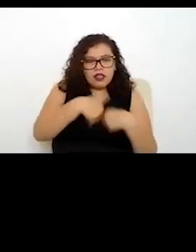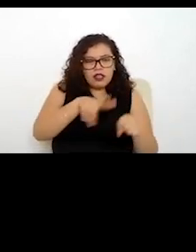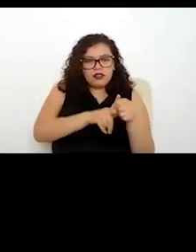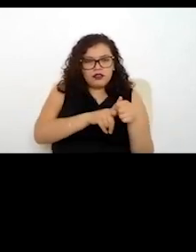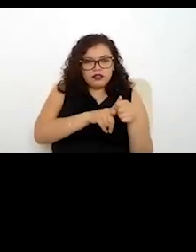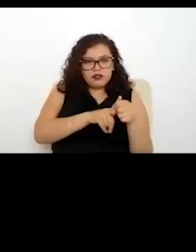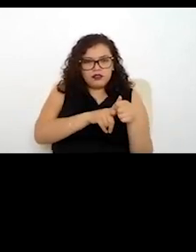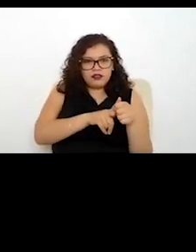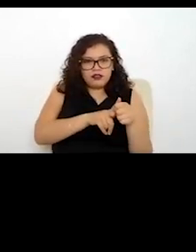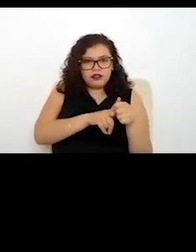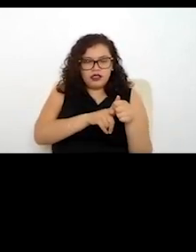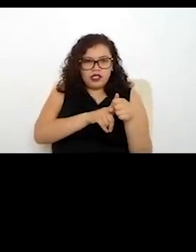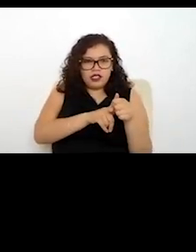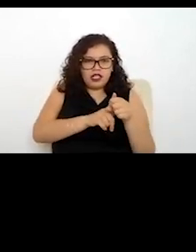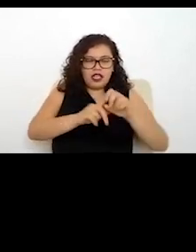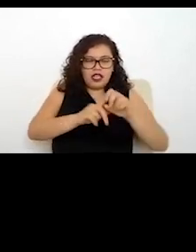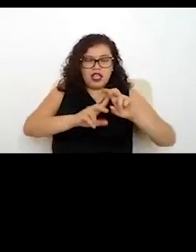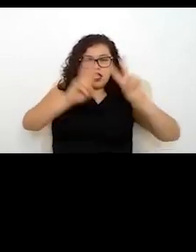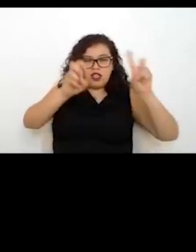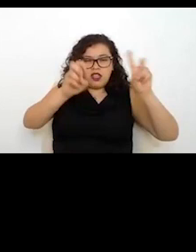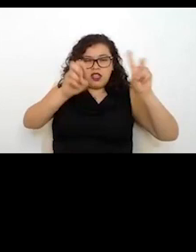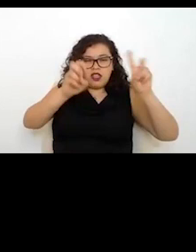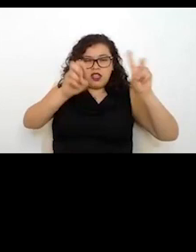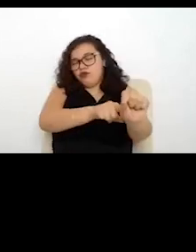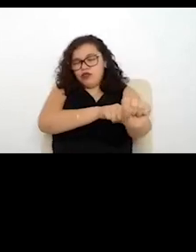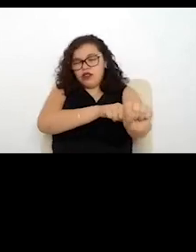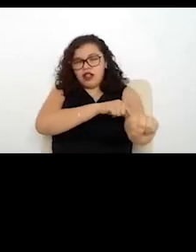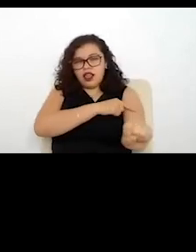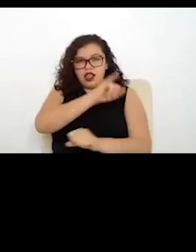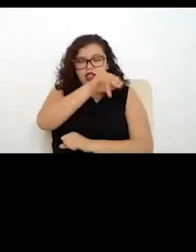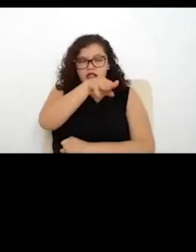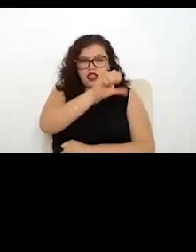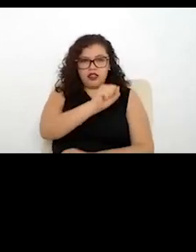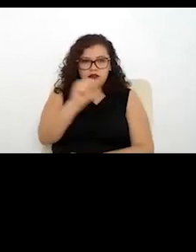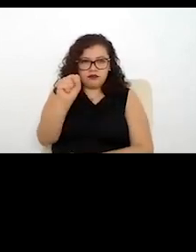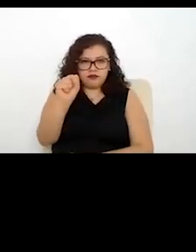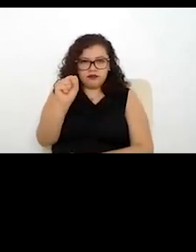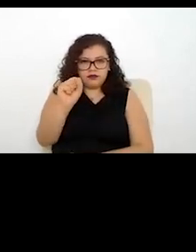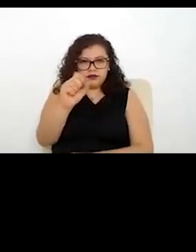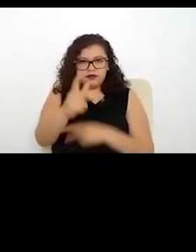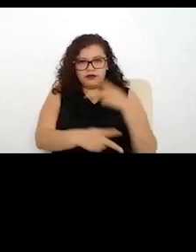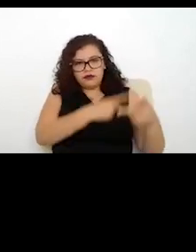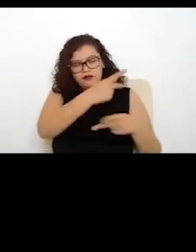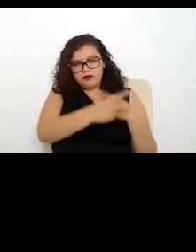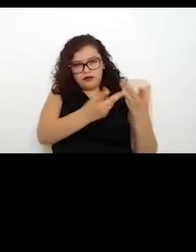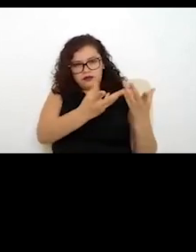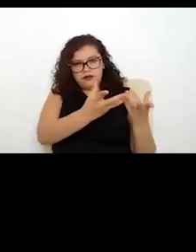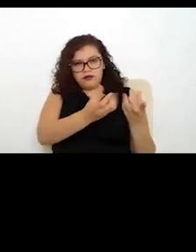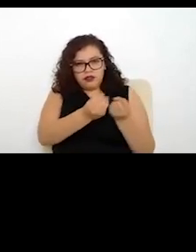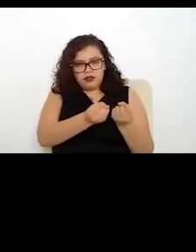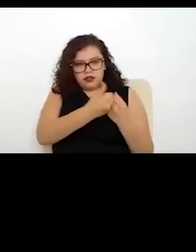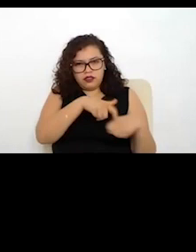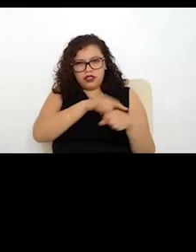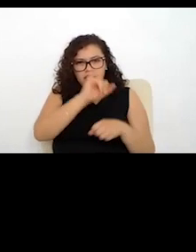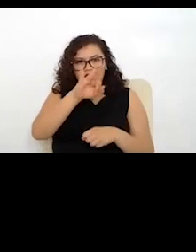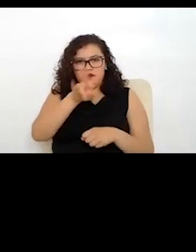una categoría completa, y esta se divide en el IMSS, que son las prestaciones en dinero y en especie que nos da el Seguro Social, en el Infonavit,